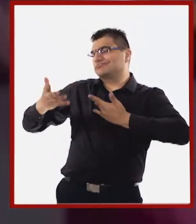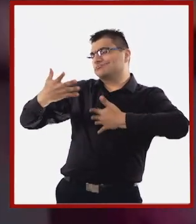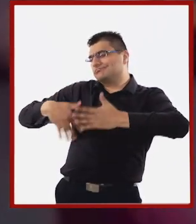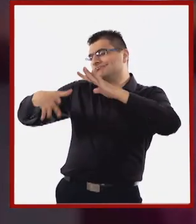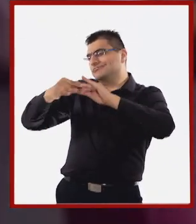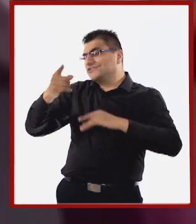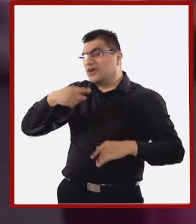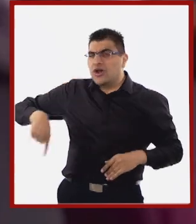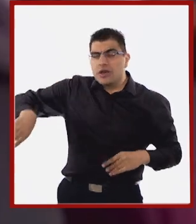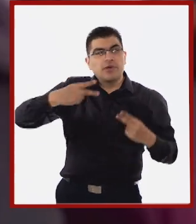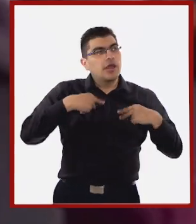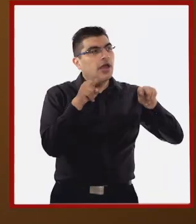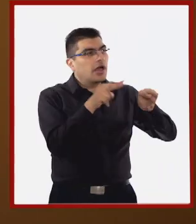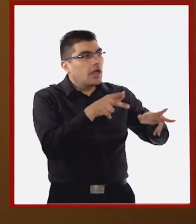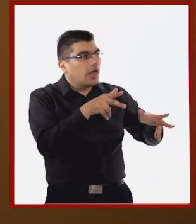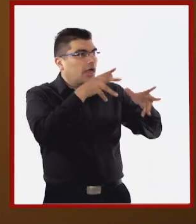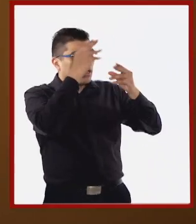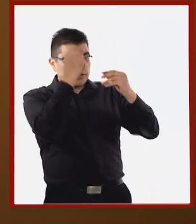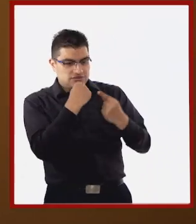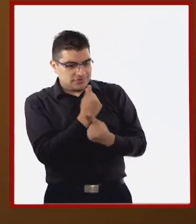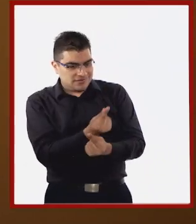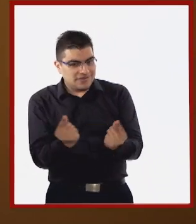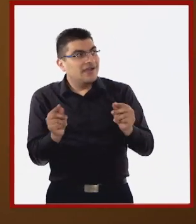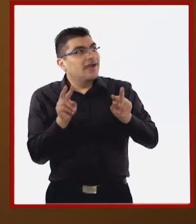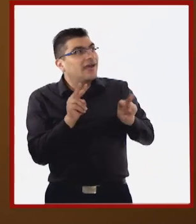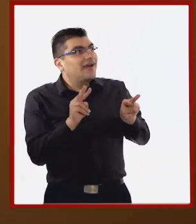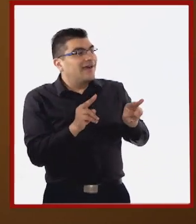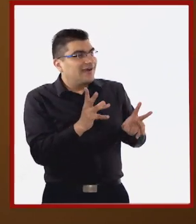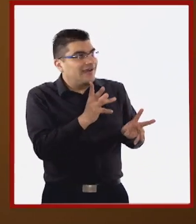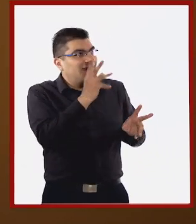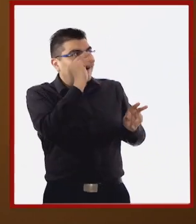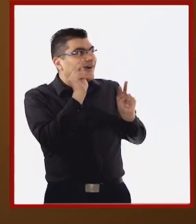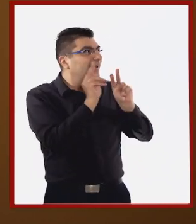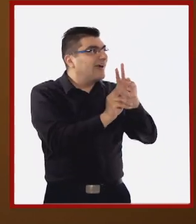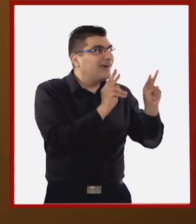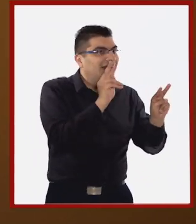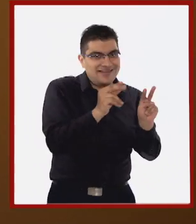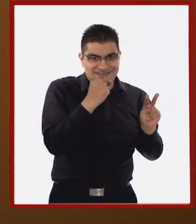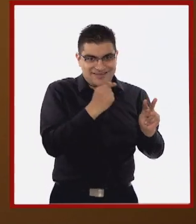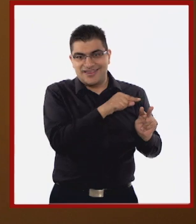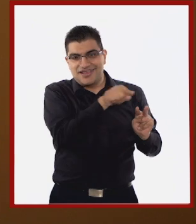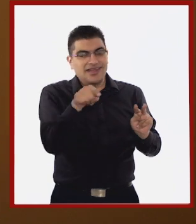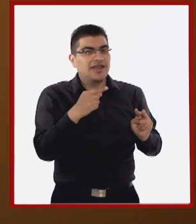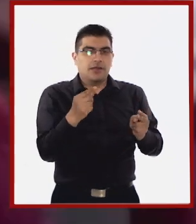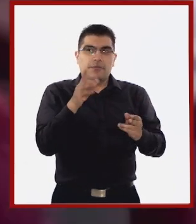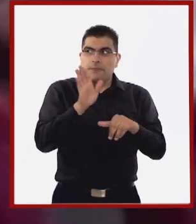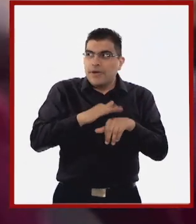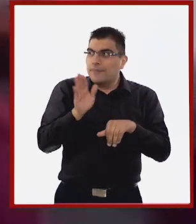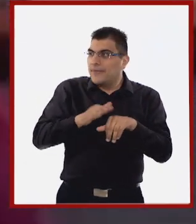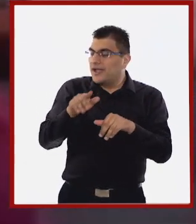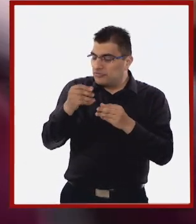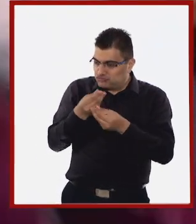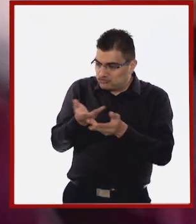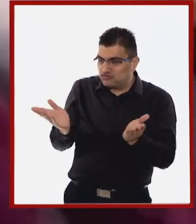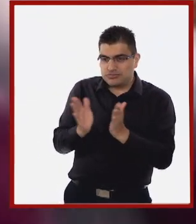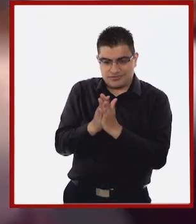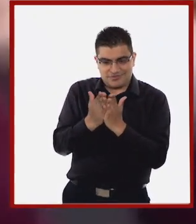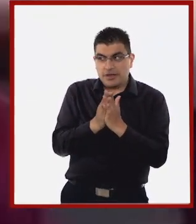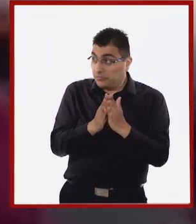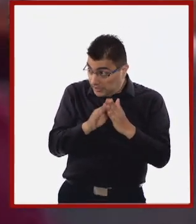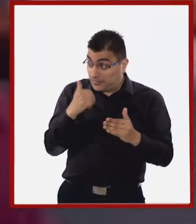demás, ¿no? En cuanto los libros empezaron a imprimir, más gente pudo tener acceso a